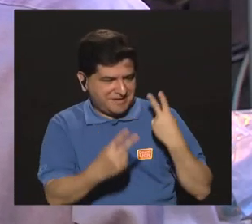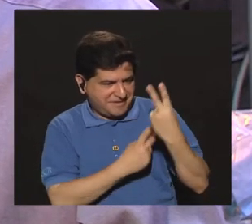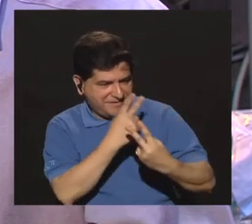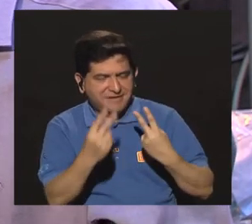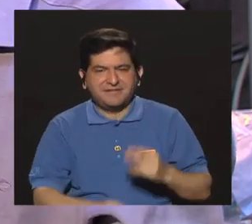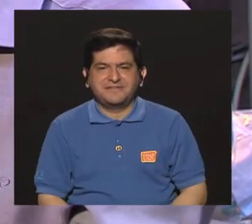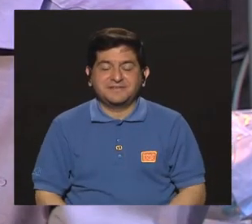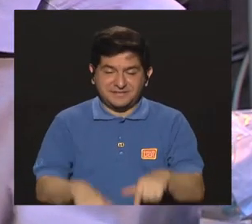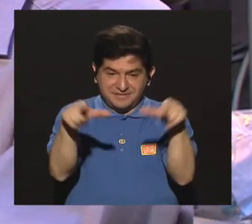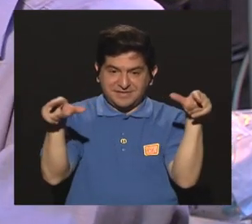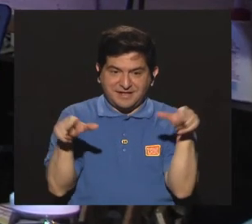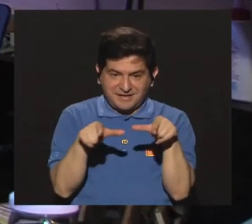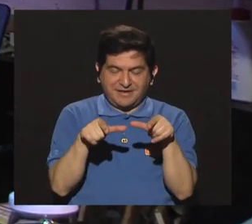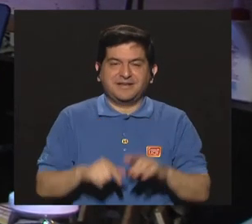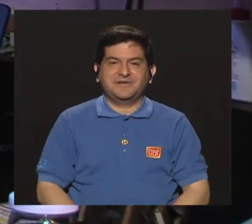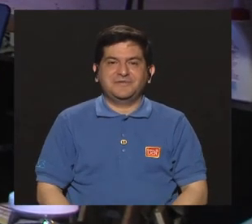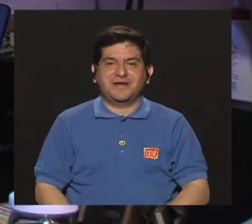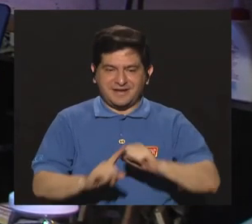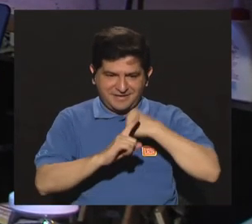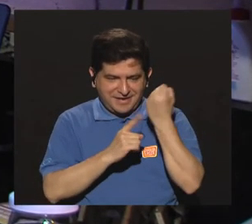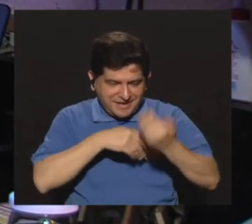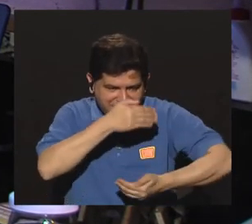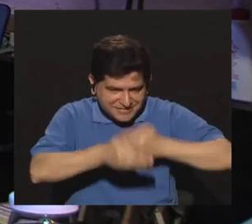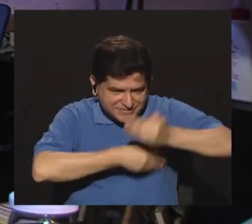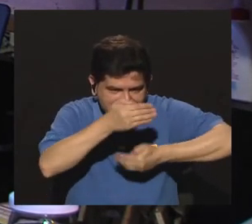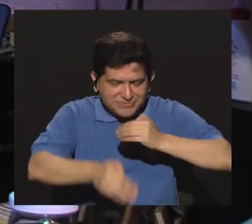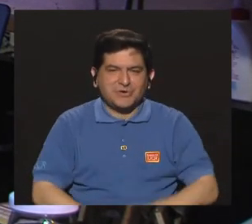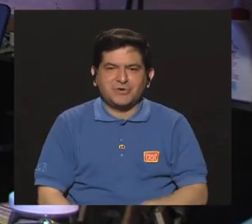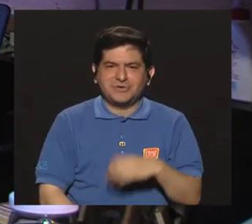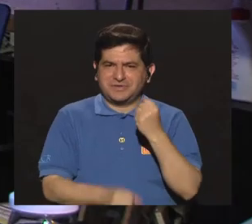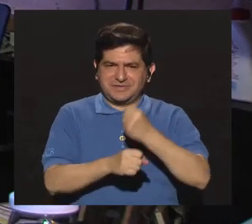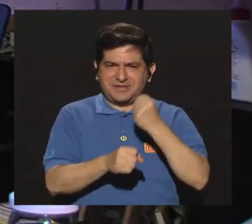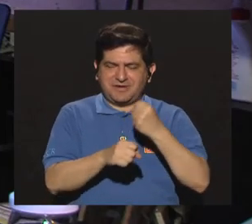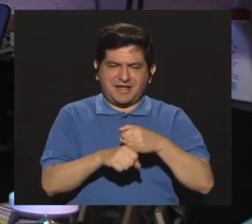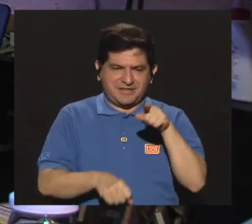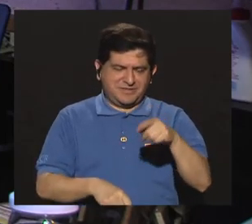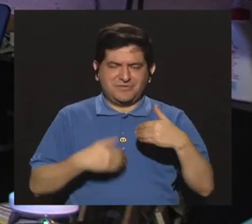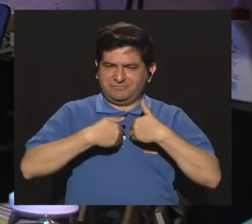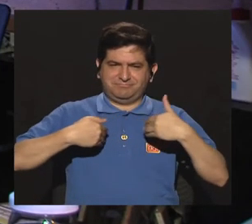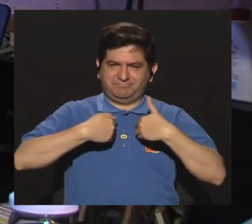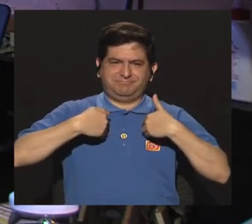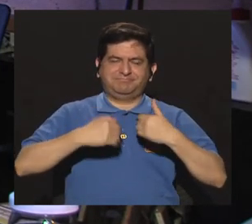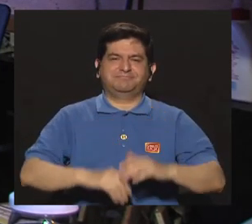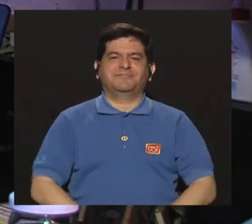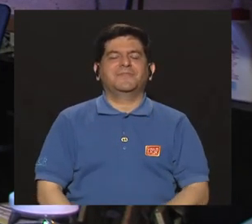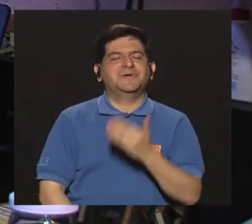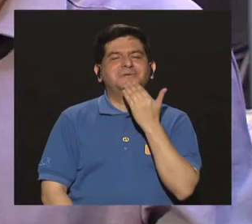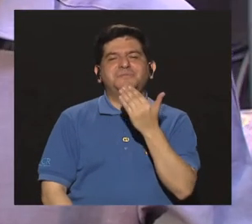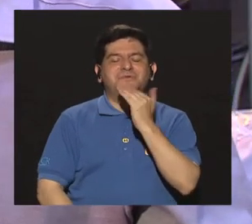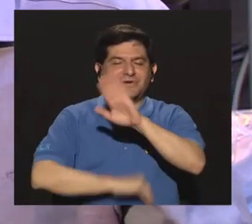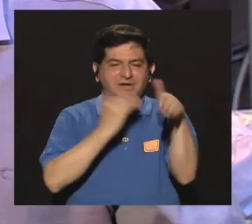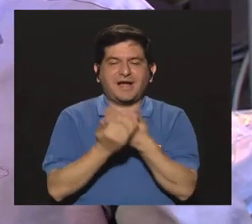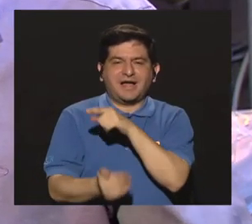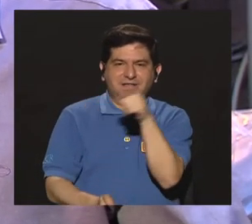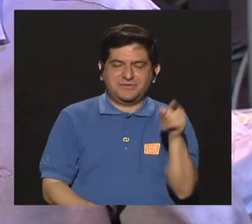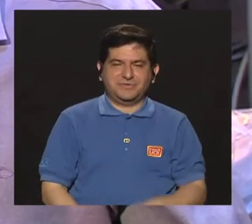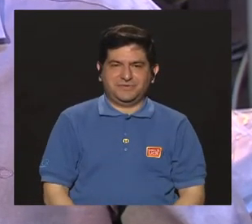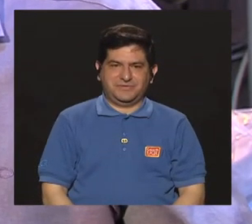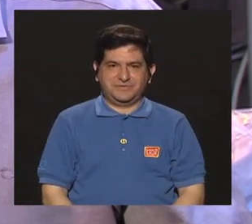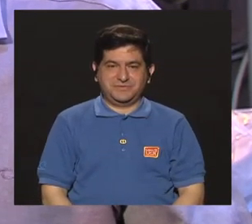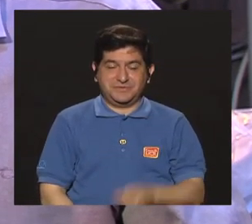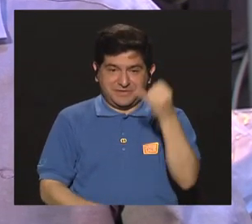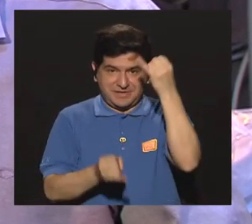el lugar de los hechos tal cual ustedes trabajan con estos ejemplares muchas gracias a todos ustedes de